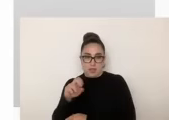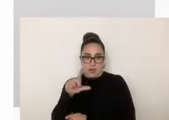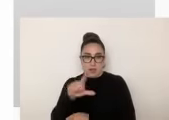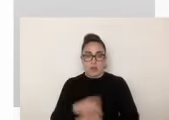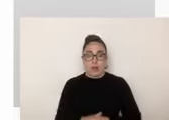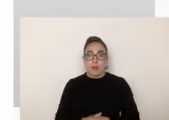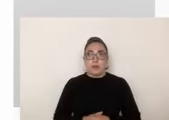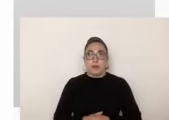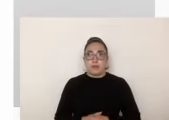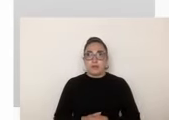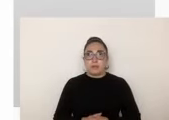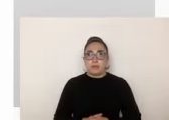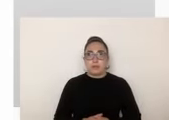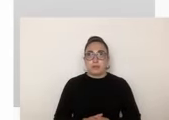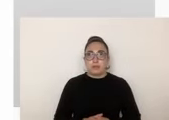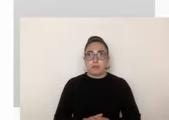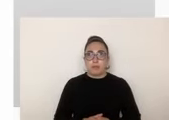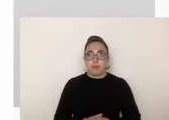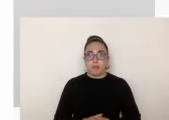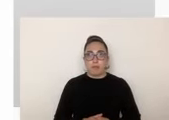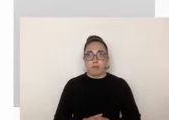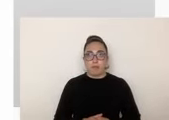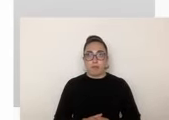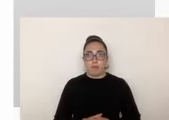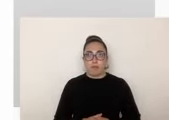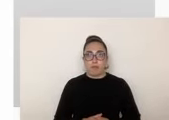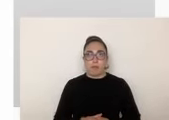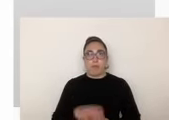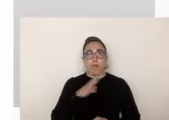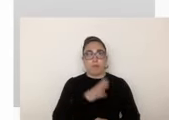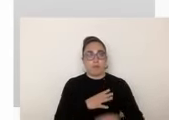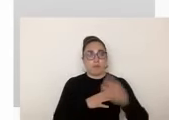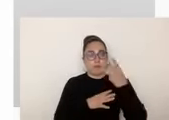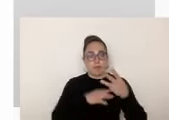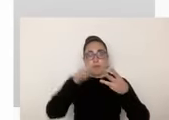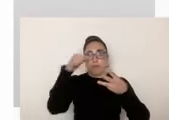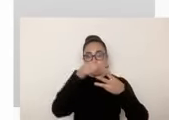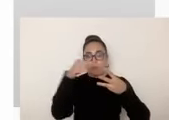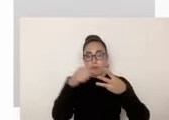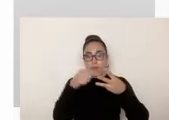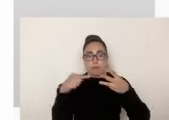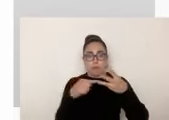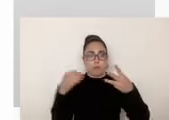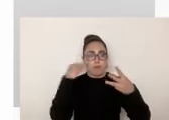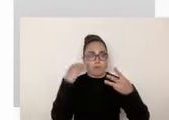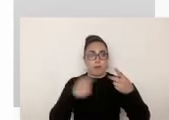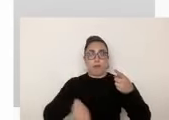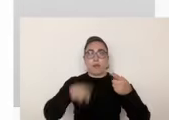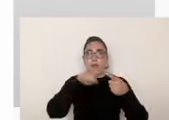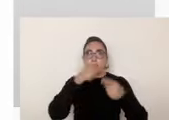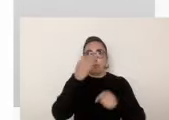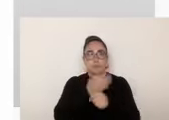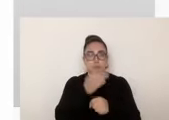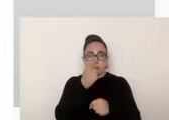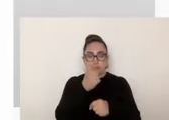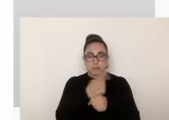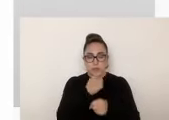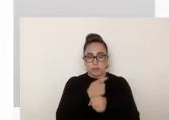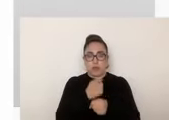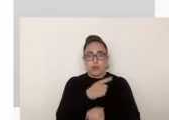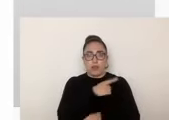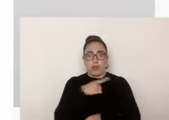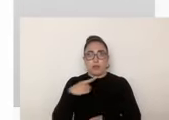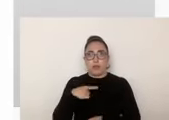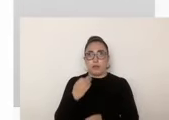los fines de la pena. En 3 pasos. Este es el discurso que uno encuentra, cuando digo actual, me refiero al